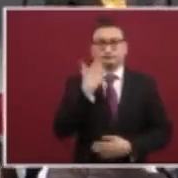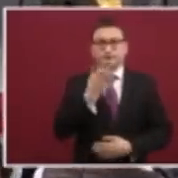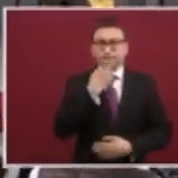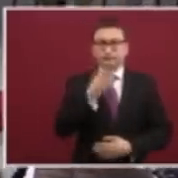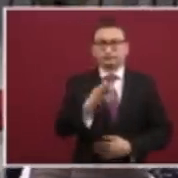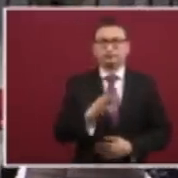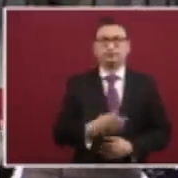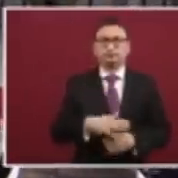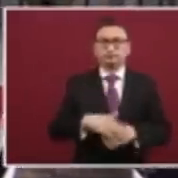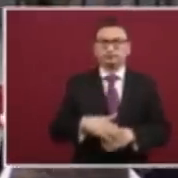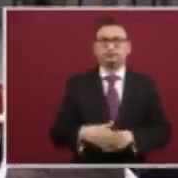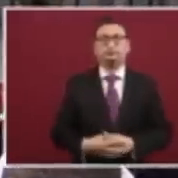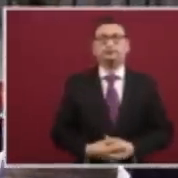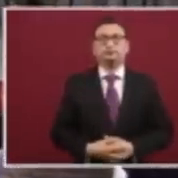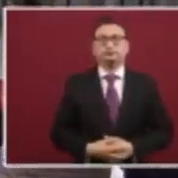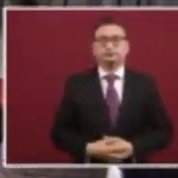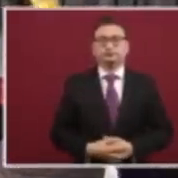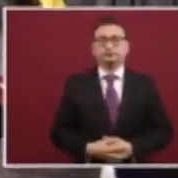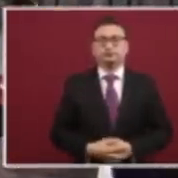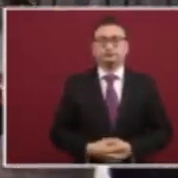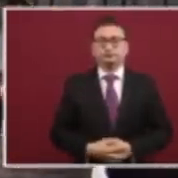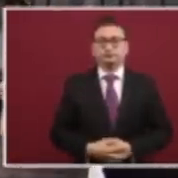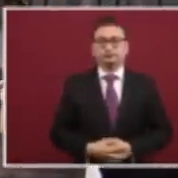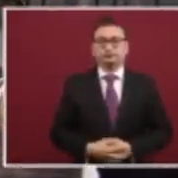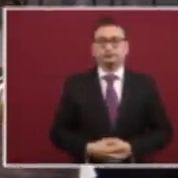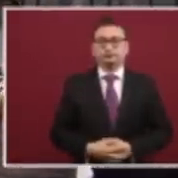comentarles que